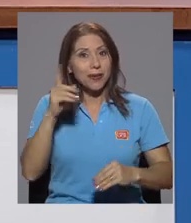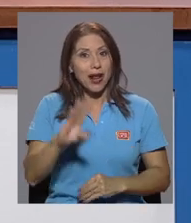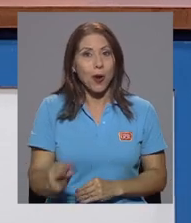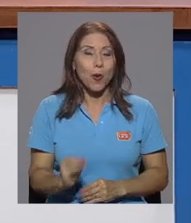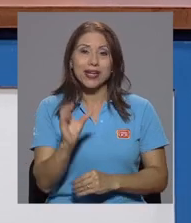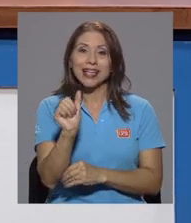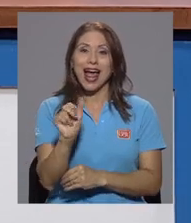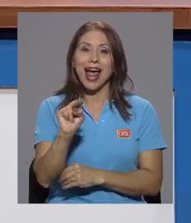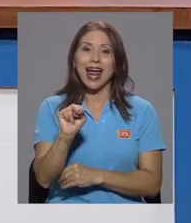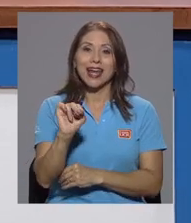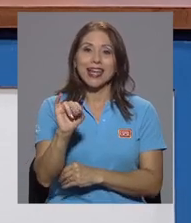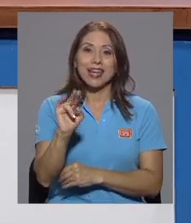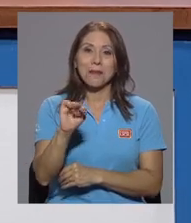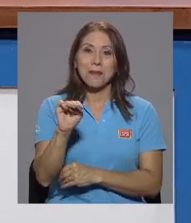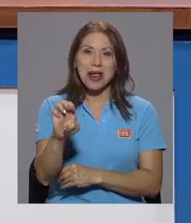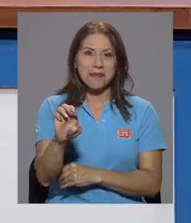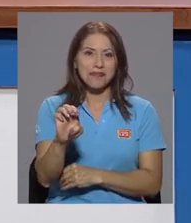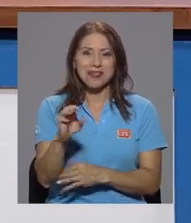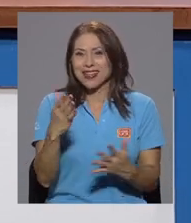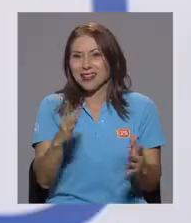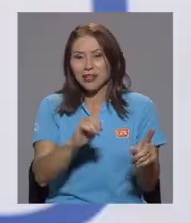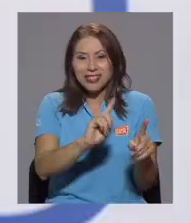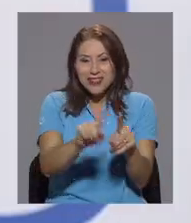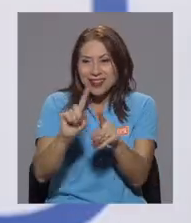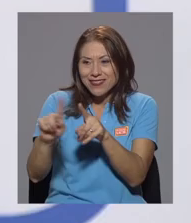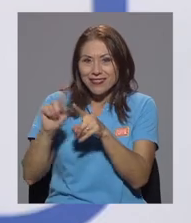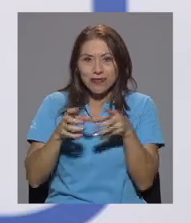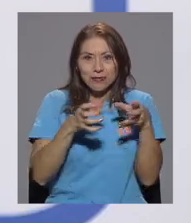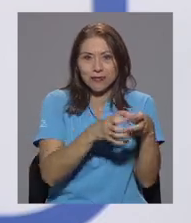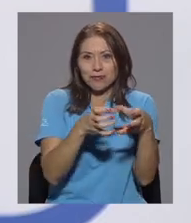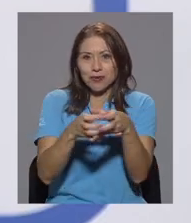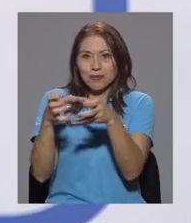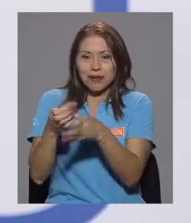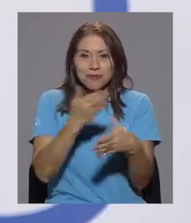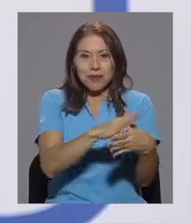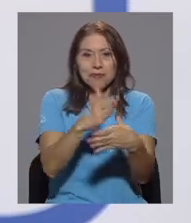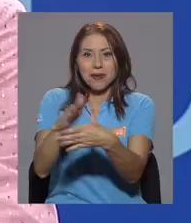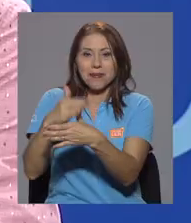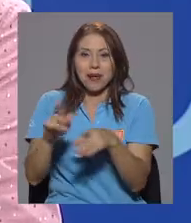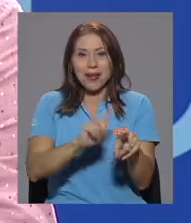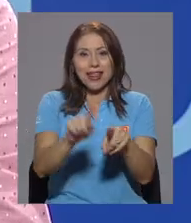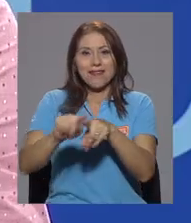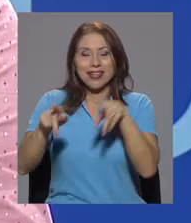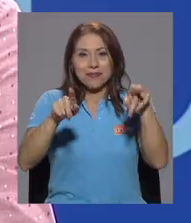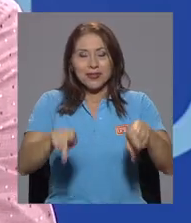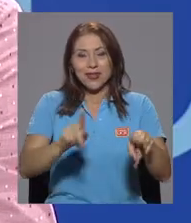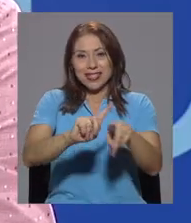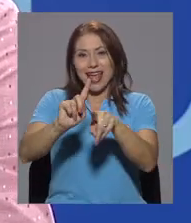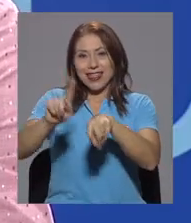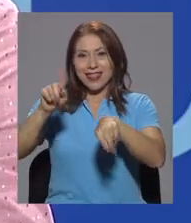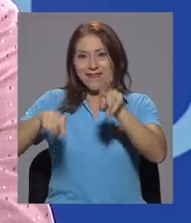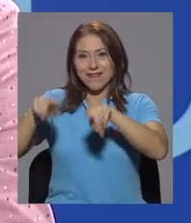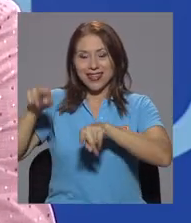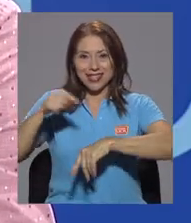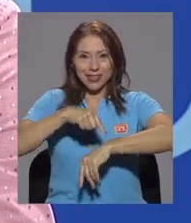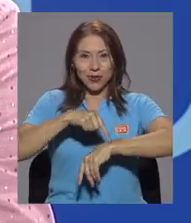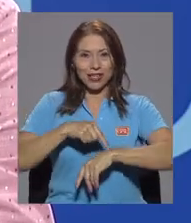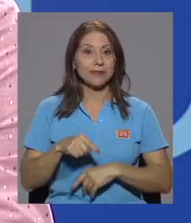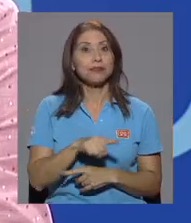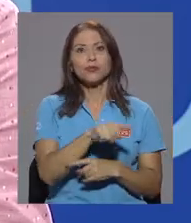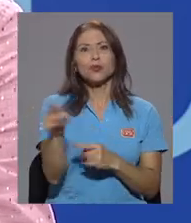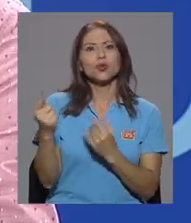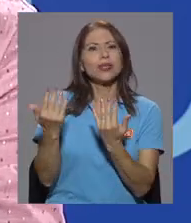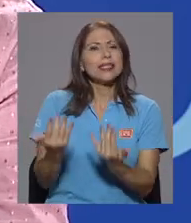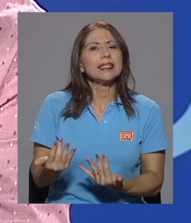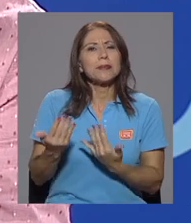que nos gustan tantísimo y así ya tenemos franjas ahora para diferentes públicos a diferentes horas que esperan ustedes decir cuál es la